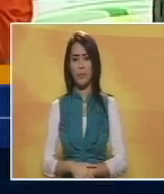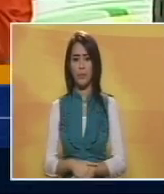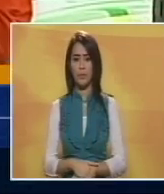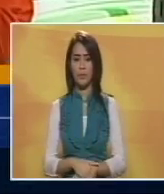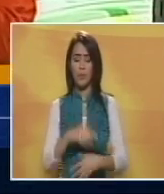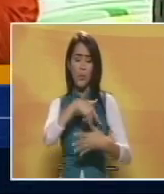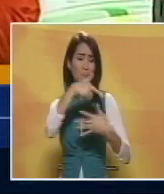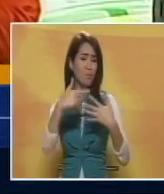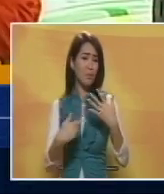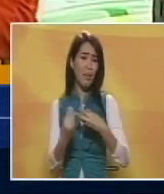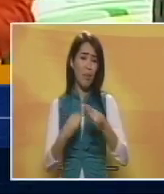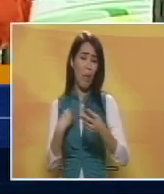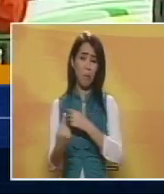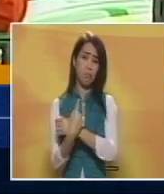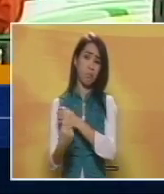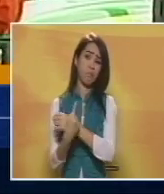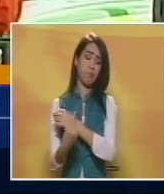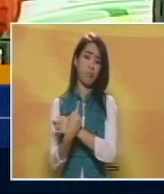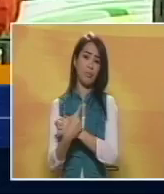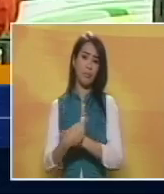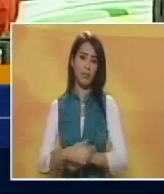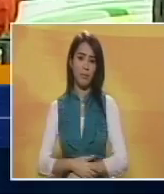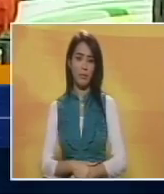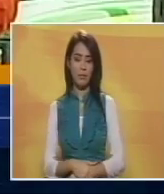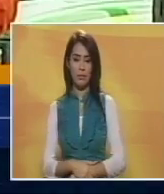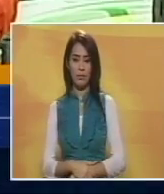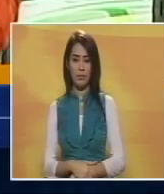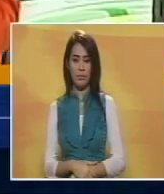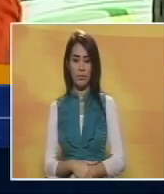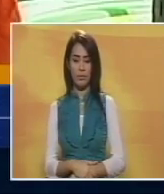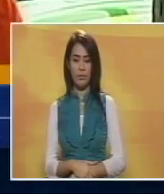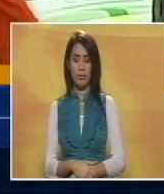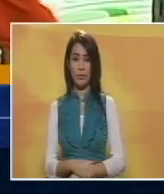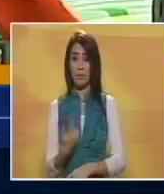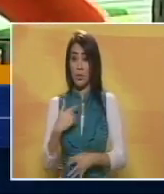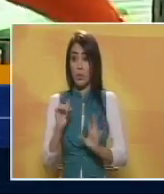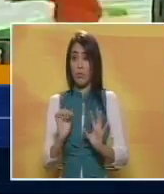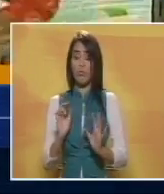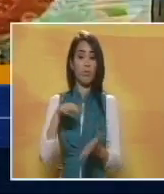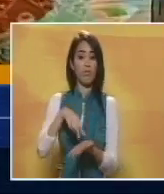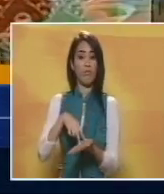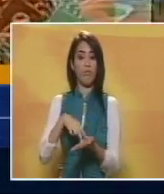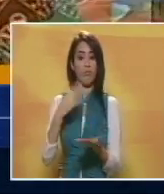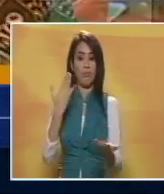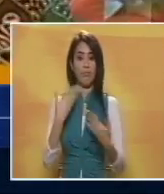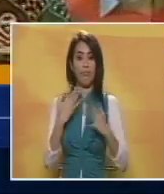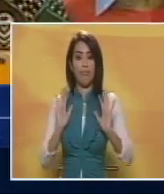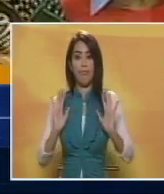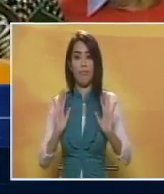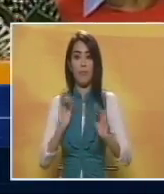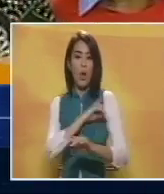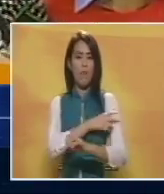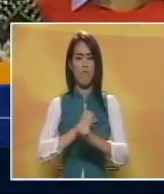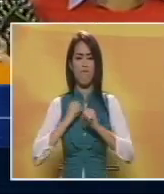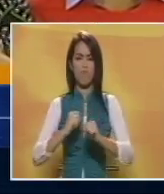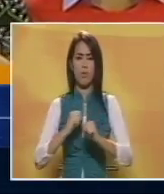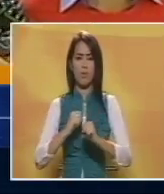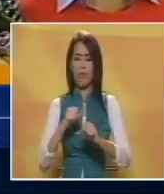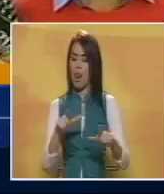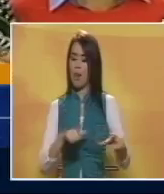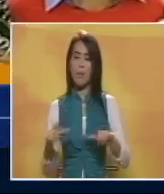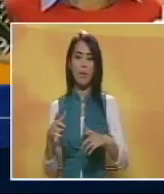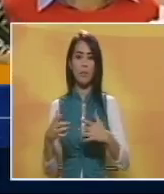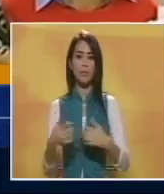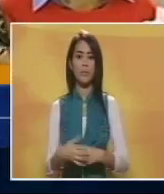hermano. Me han tirado con todo. Y aquí estoy, mira, más fuerte que nunca, listo para la